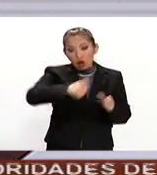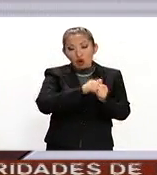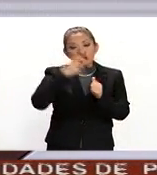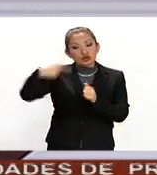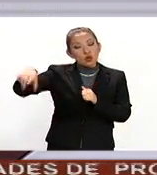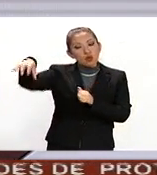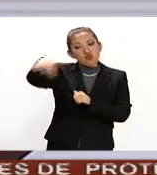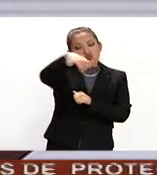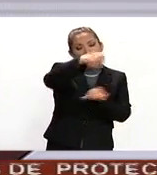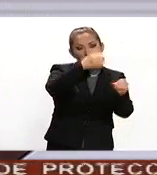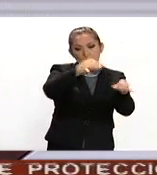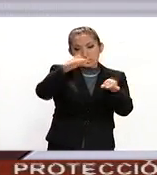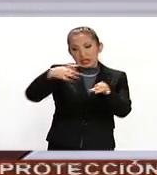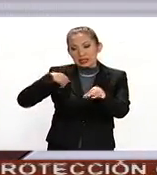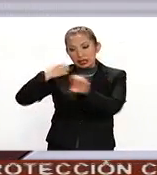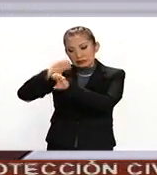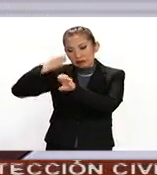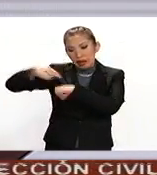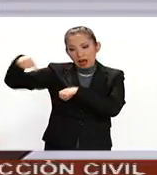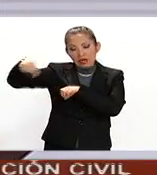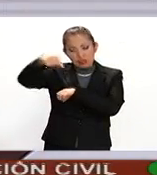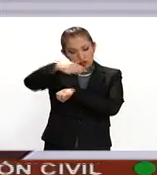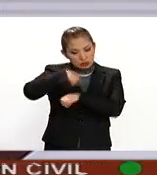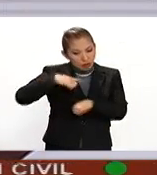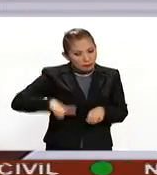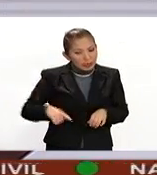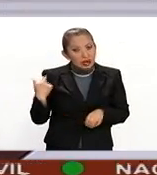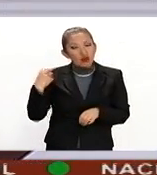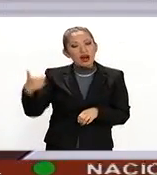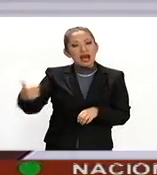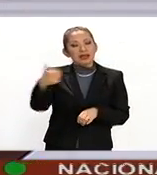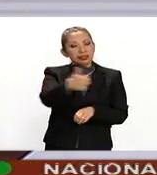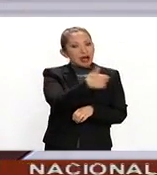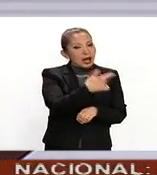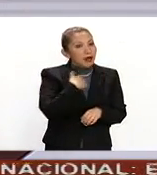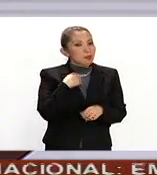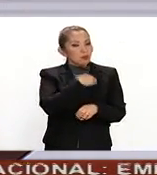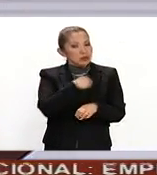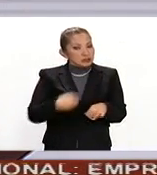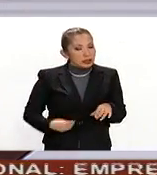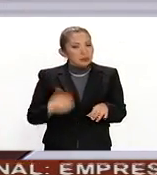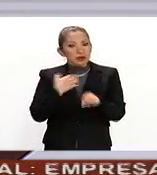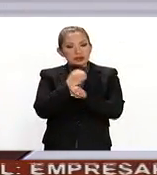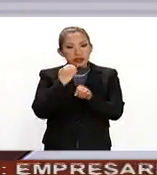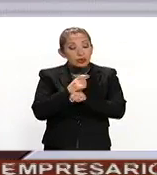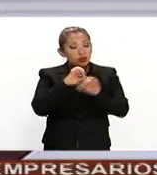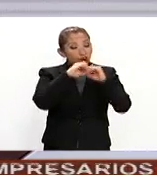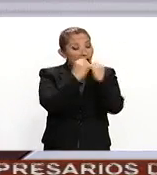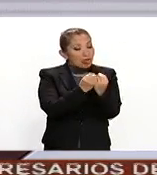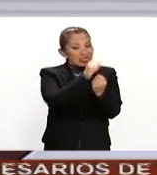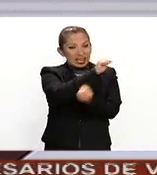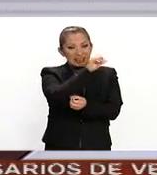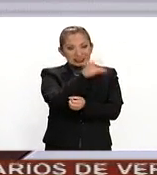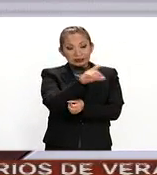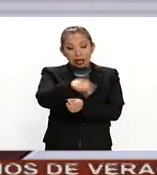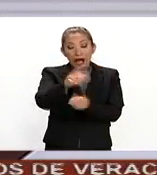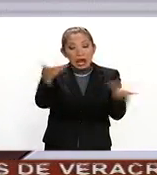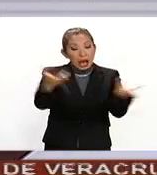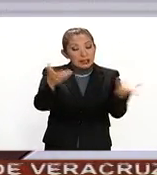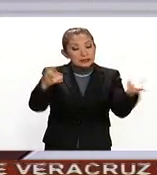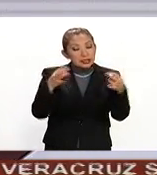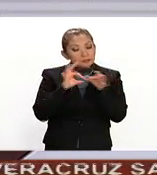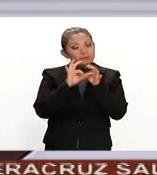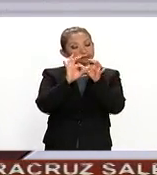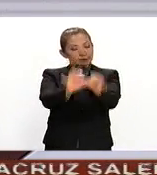de sus dependencias y entidades, los gobiernos de los estados y los municipios y las organizaciones de la sociedad realizan en